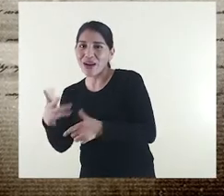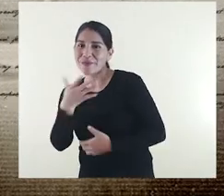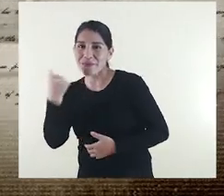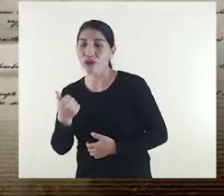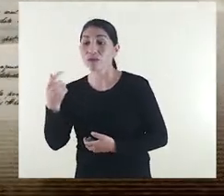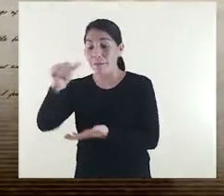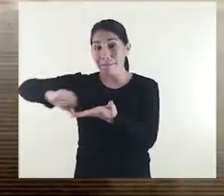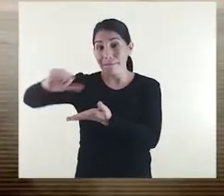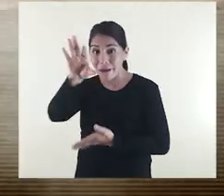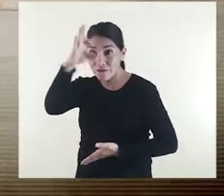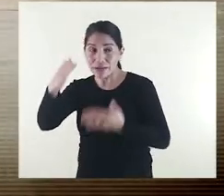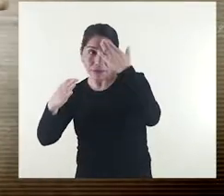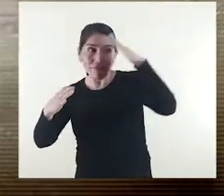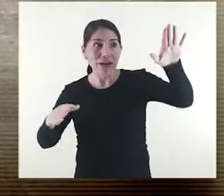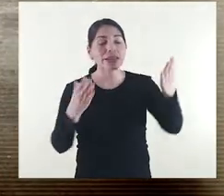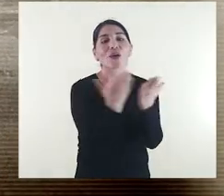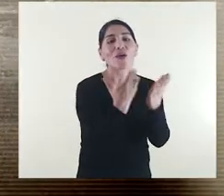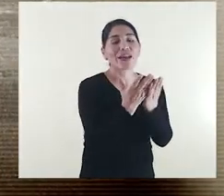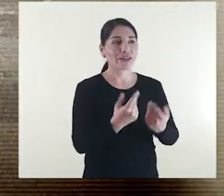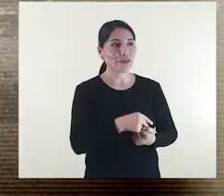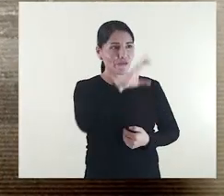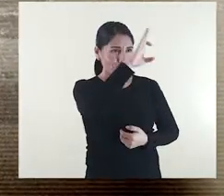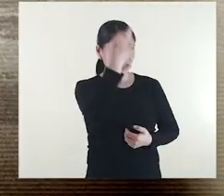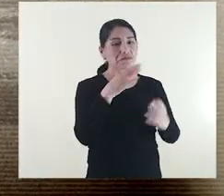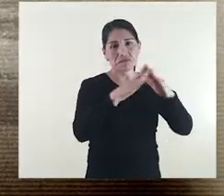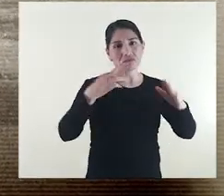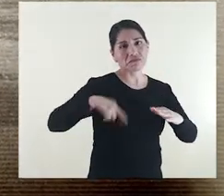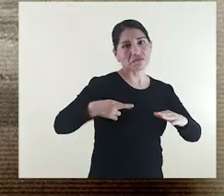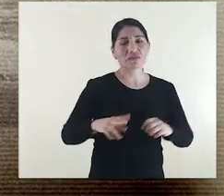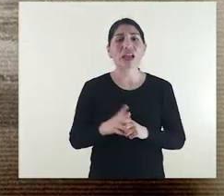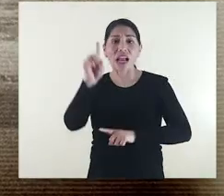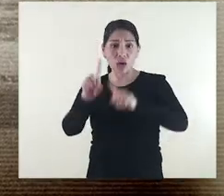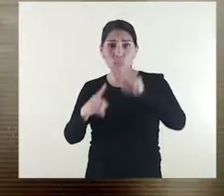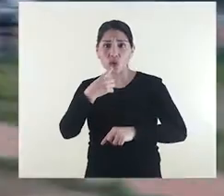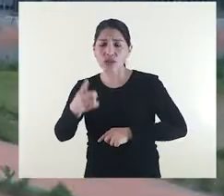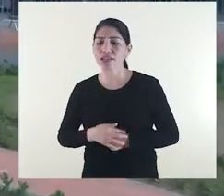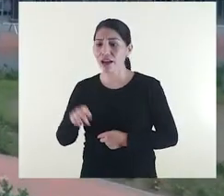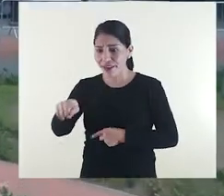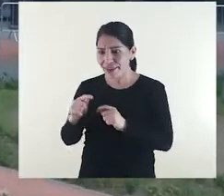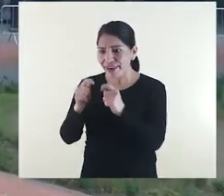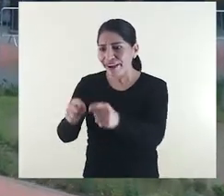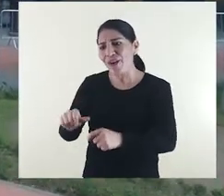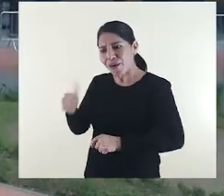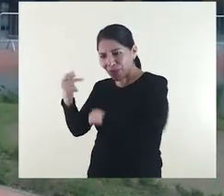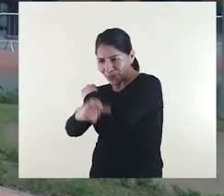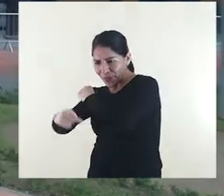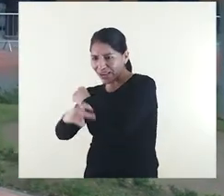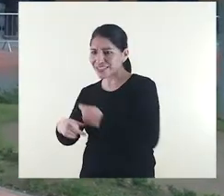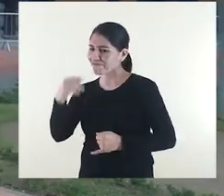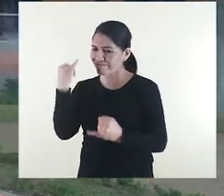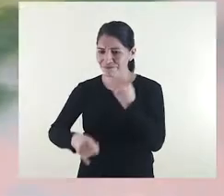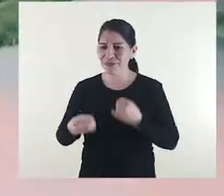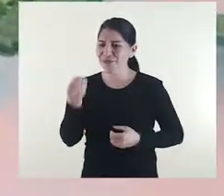Plaza Francia, frente a un colegio francés de varones, los Sagrados Corazones de Recoleta. Algunos dicen que fue el último regalo de una